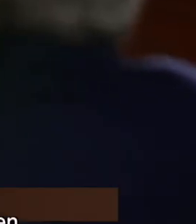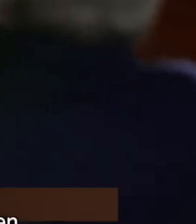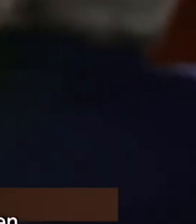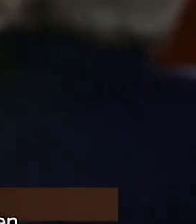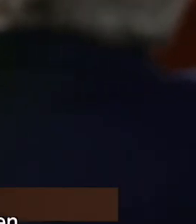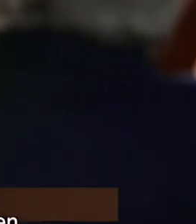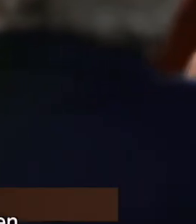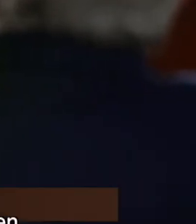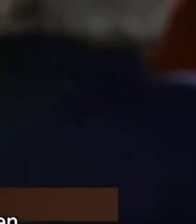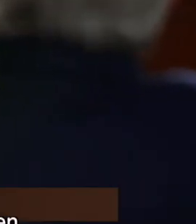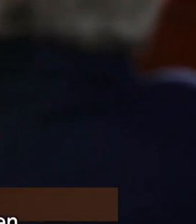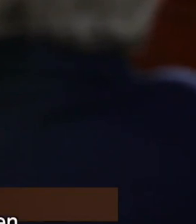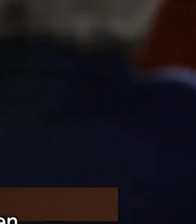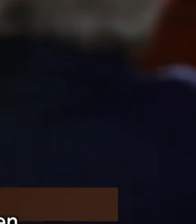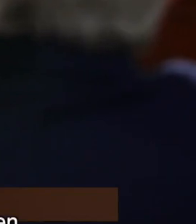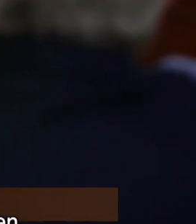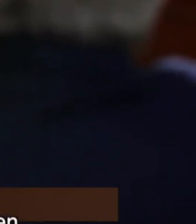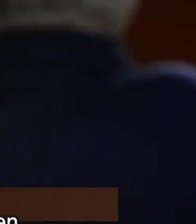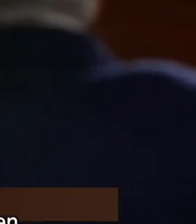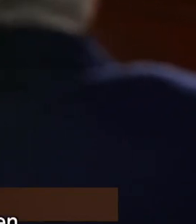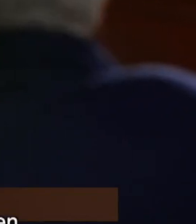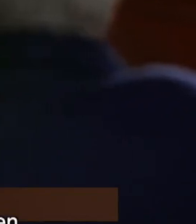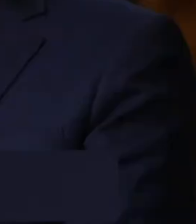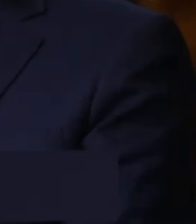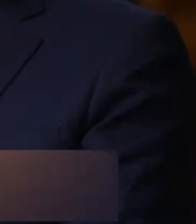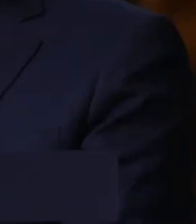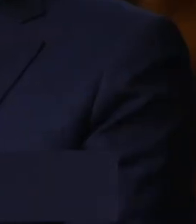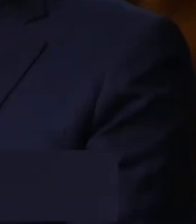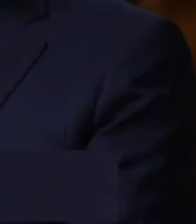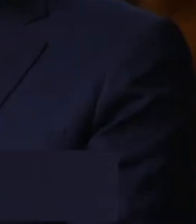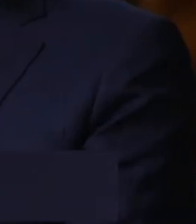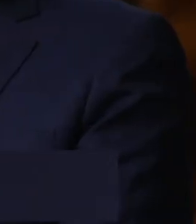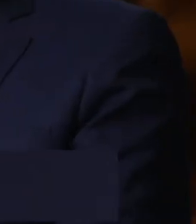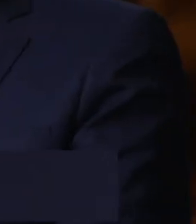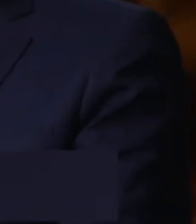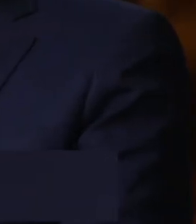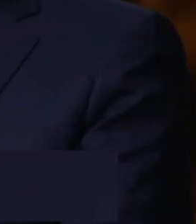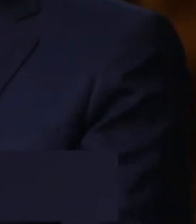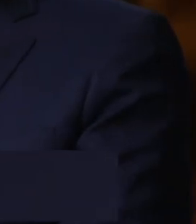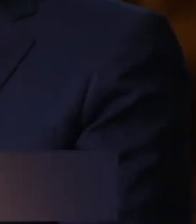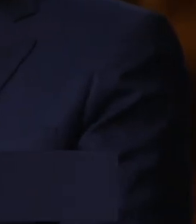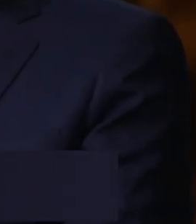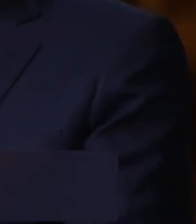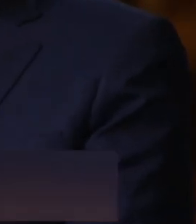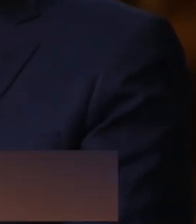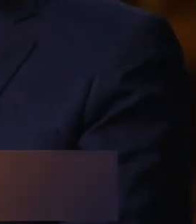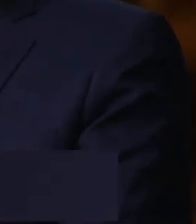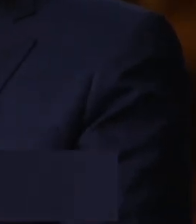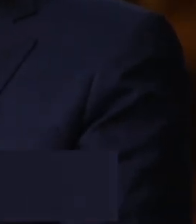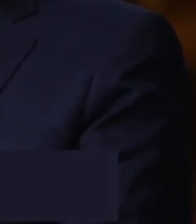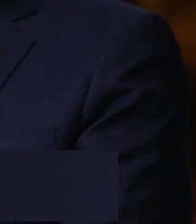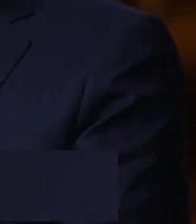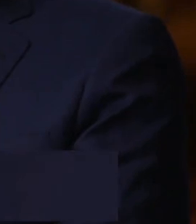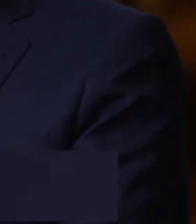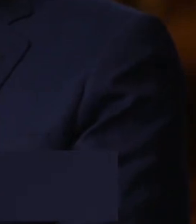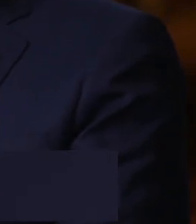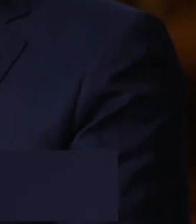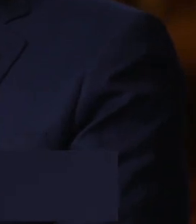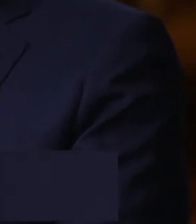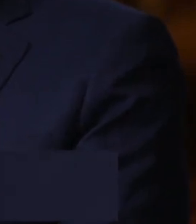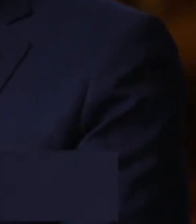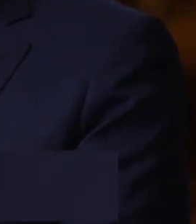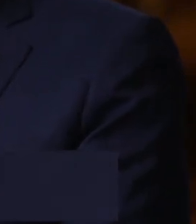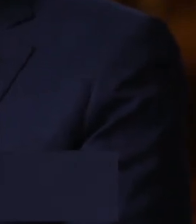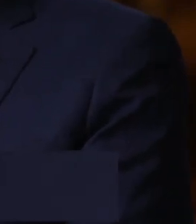porque cada vez que hablo con el presidente Biden, lo primero que me dice es que nuestra relación se tiene que dar en un pie